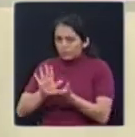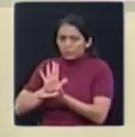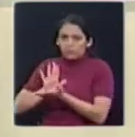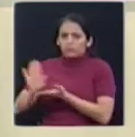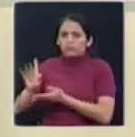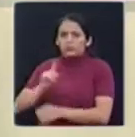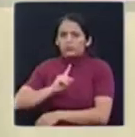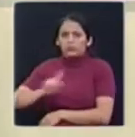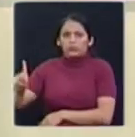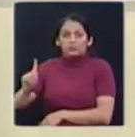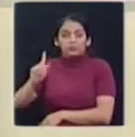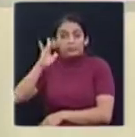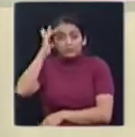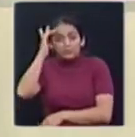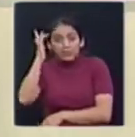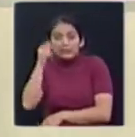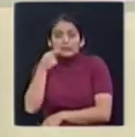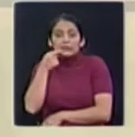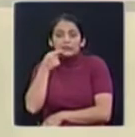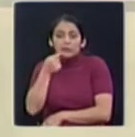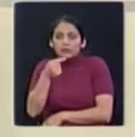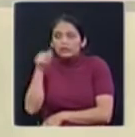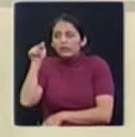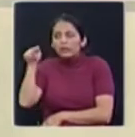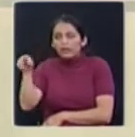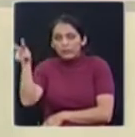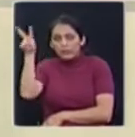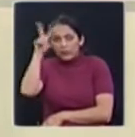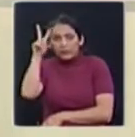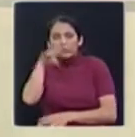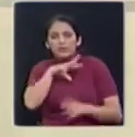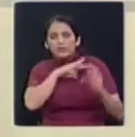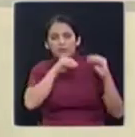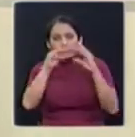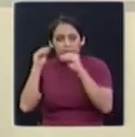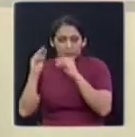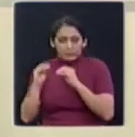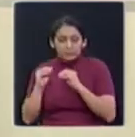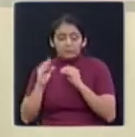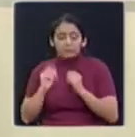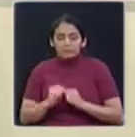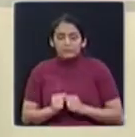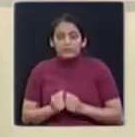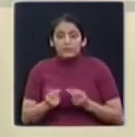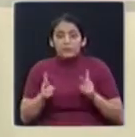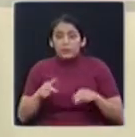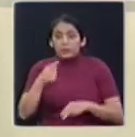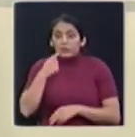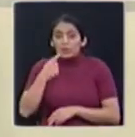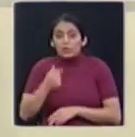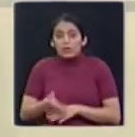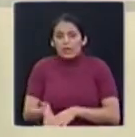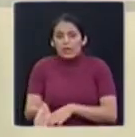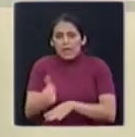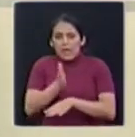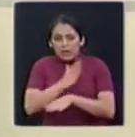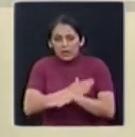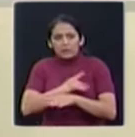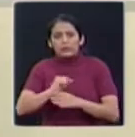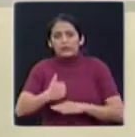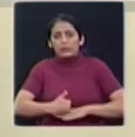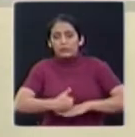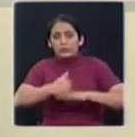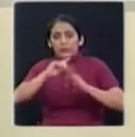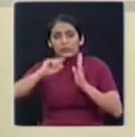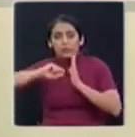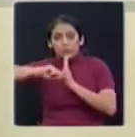buscan desprestigiar la administración municipal. Además, el burgomaestre recalcó la solicitud de un examen especial a la Contraloría General del